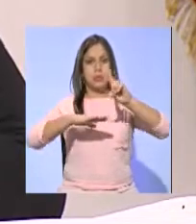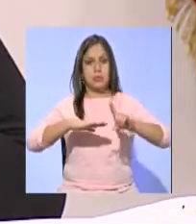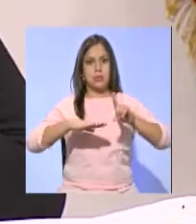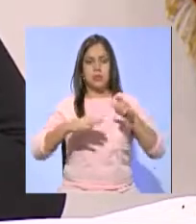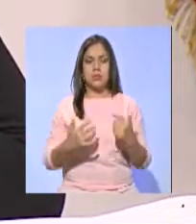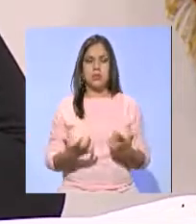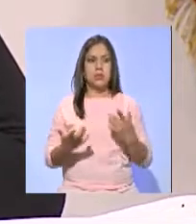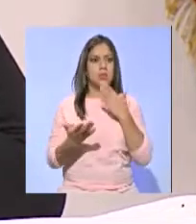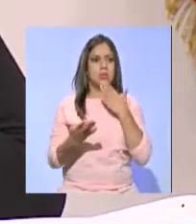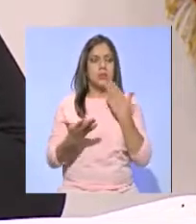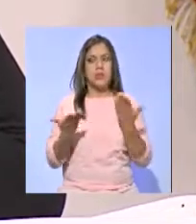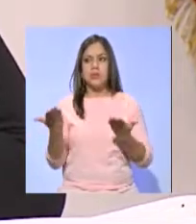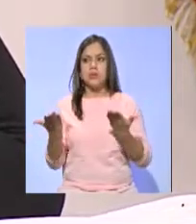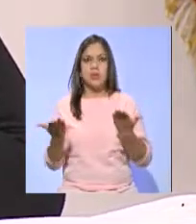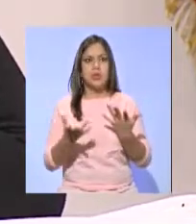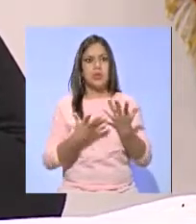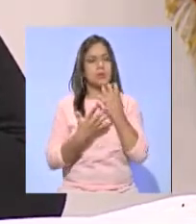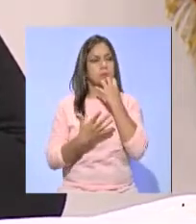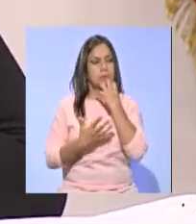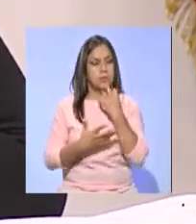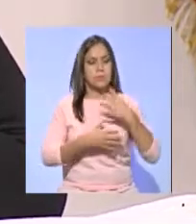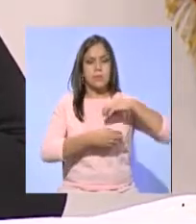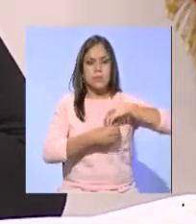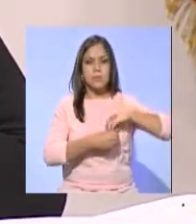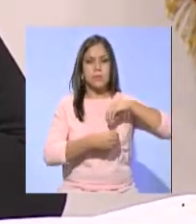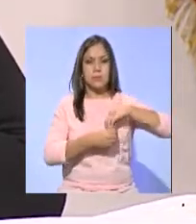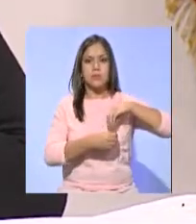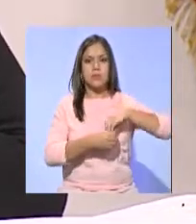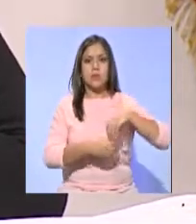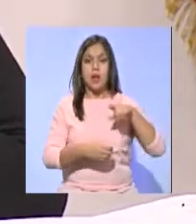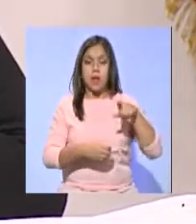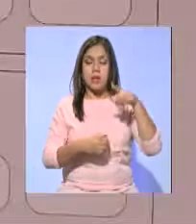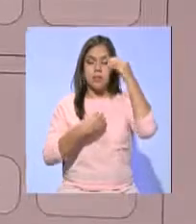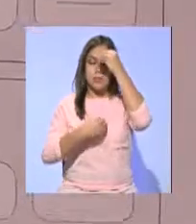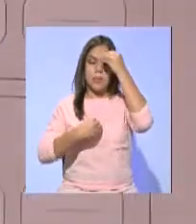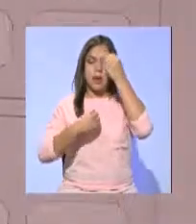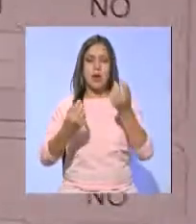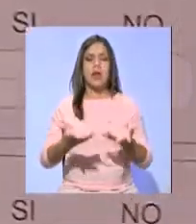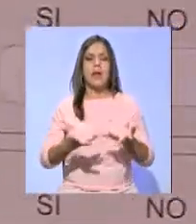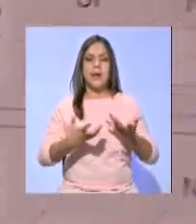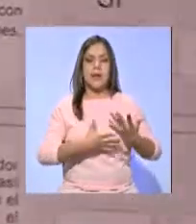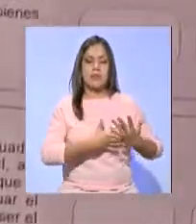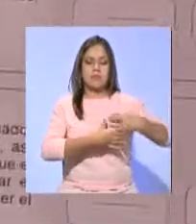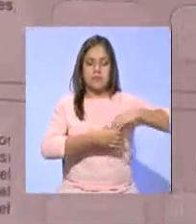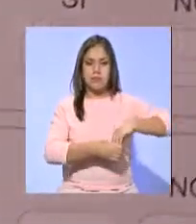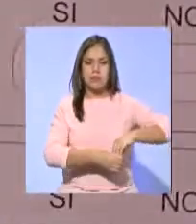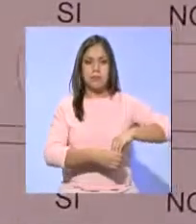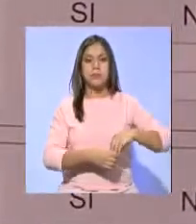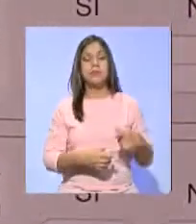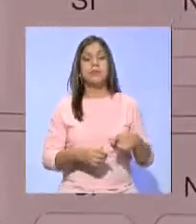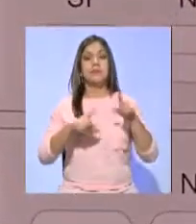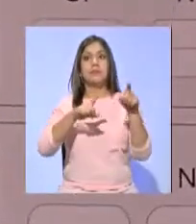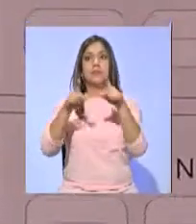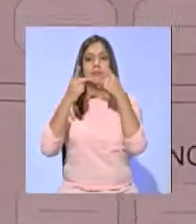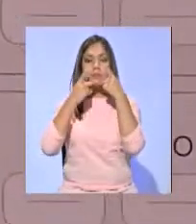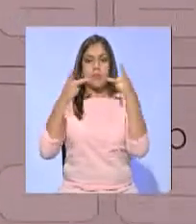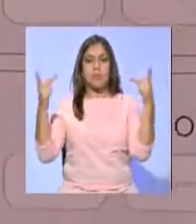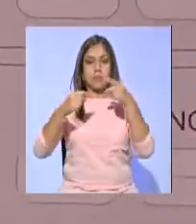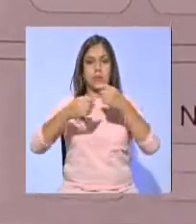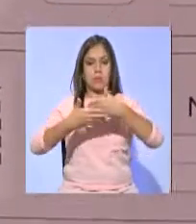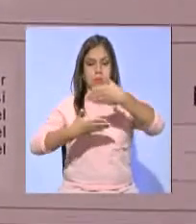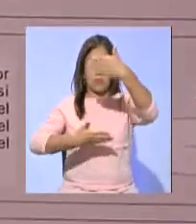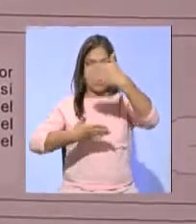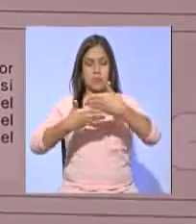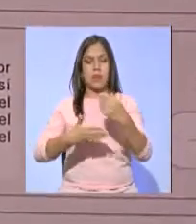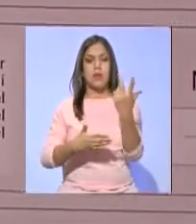ver en dónde más podemos preservar este principio de austeridad. Para la consulta popular se estima que el padrón electoral sea de